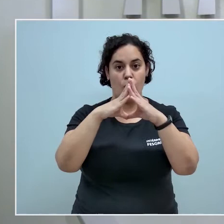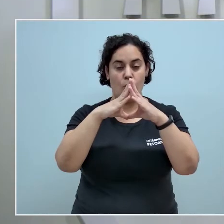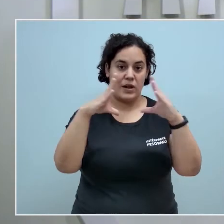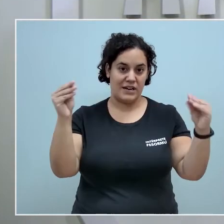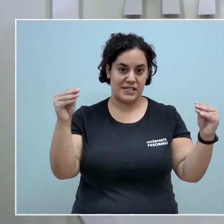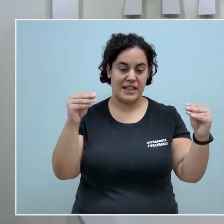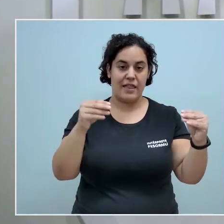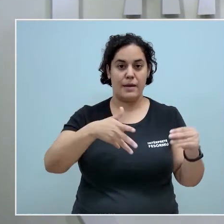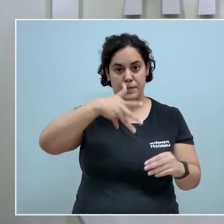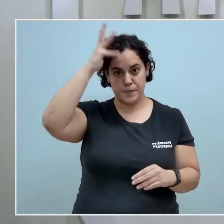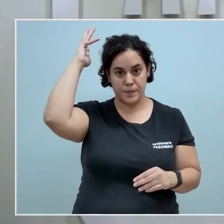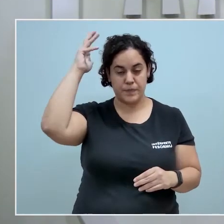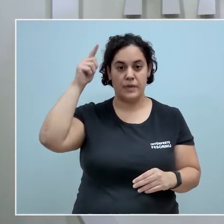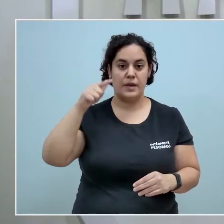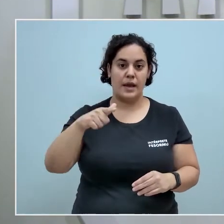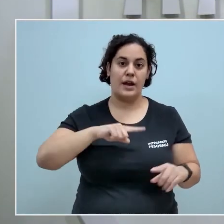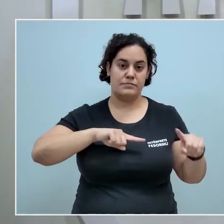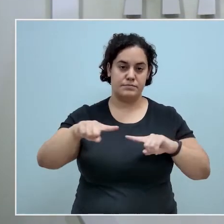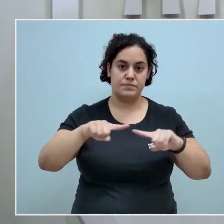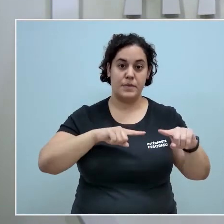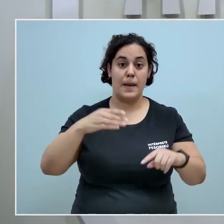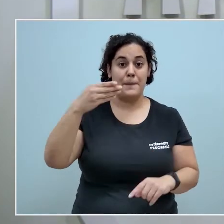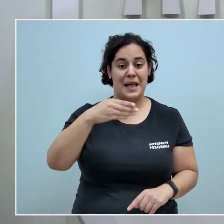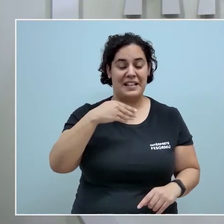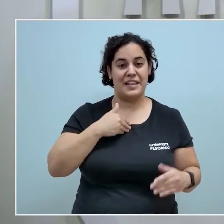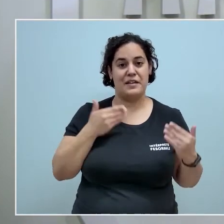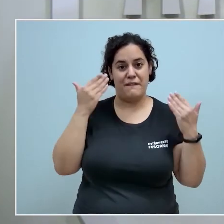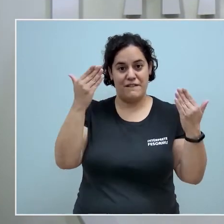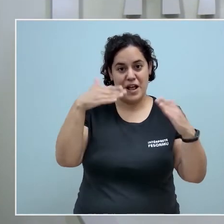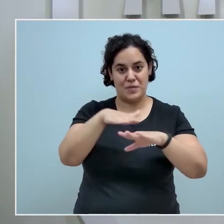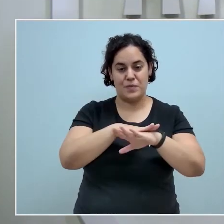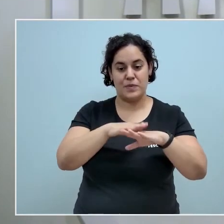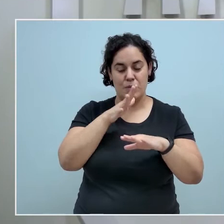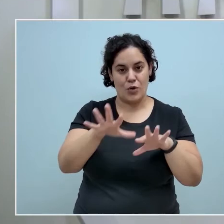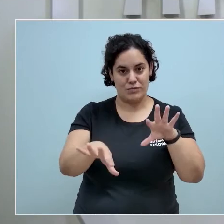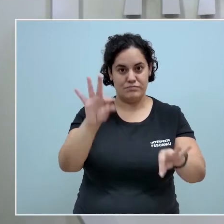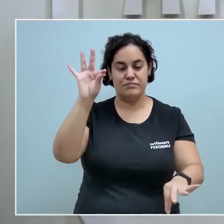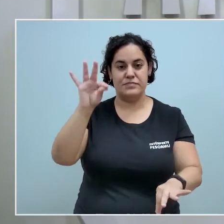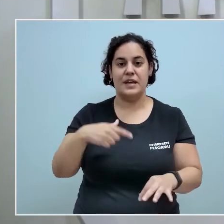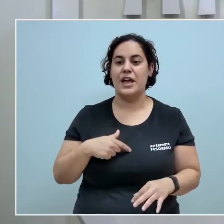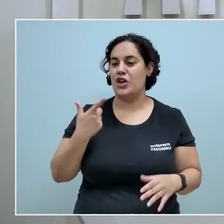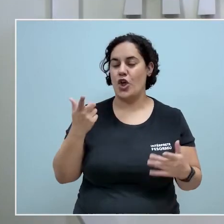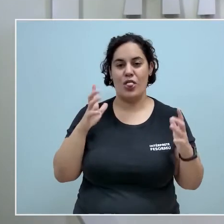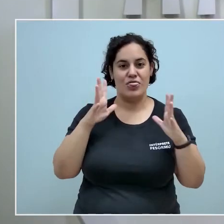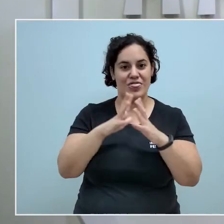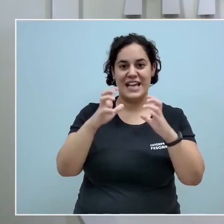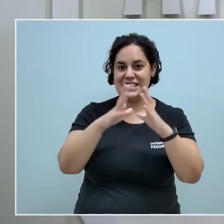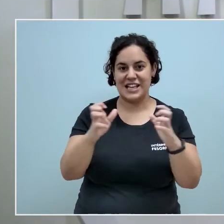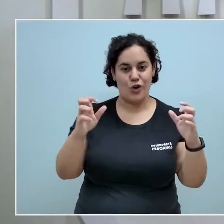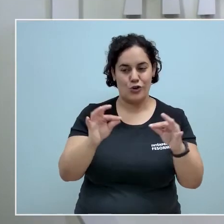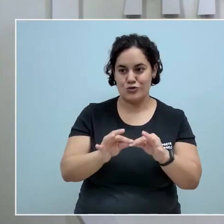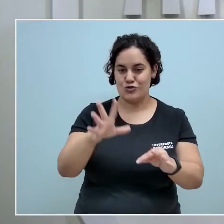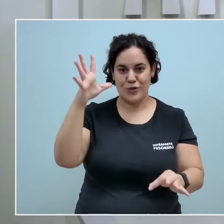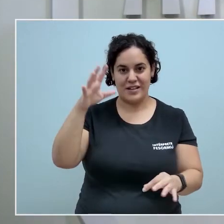Cartagena. Beatriz Miguel, a la que el Gobierno felicita por su elección y desea la máxima suerte y acierto en su